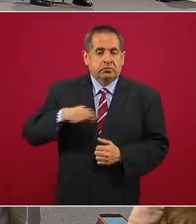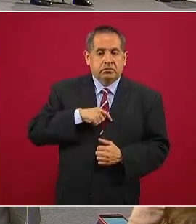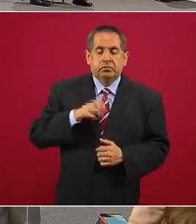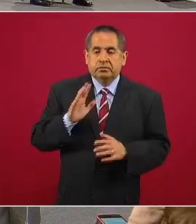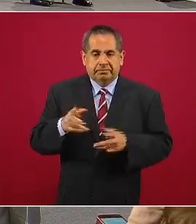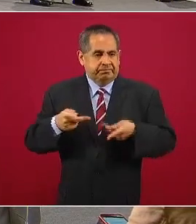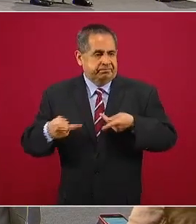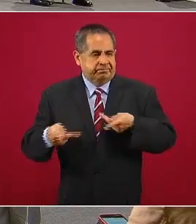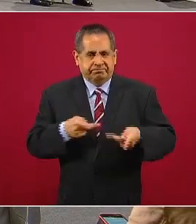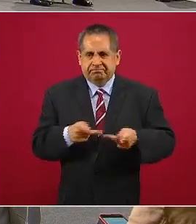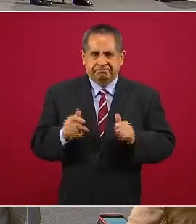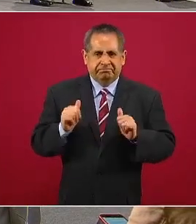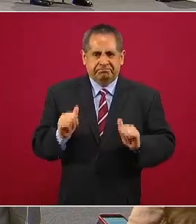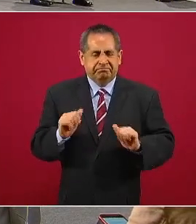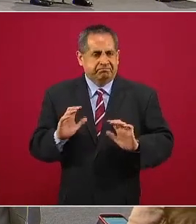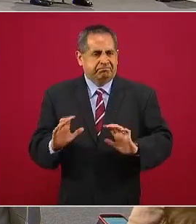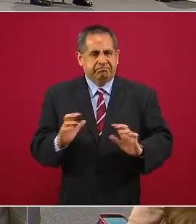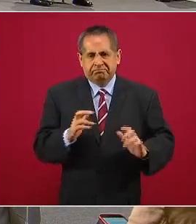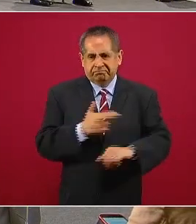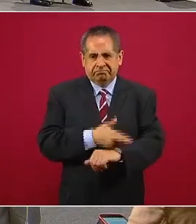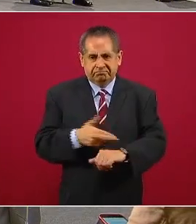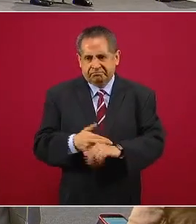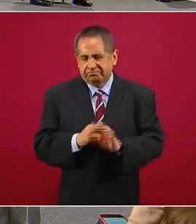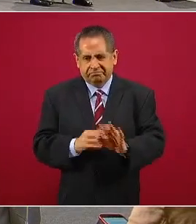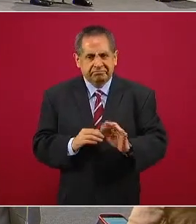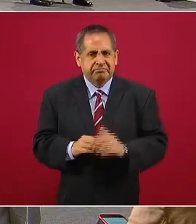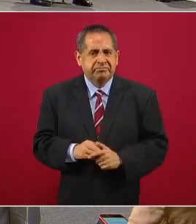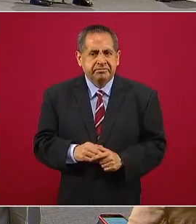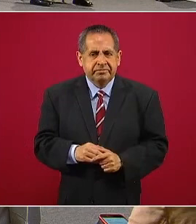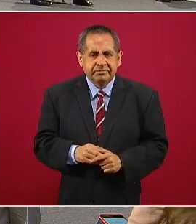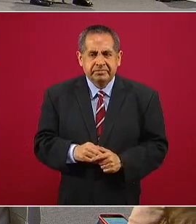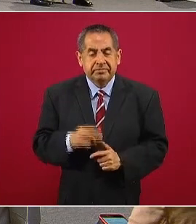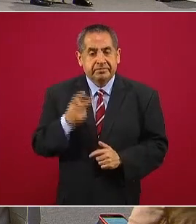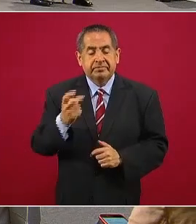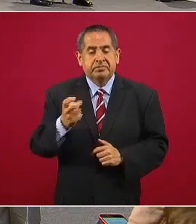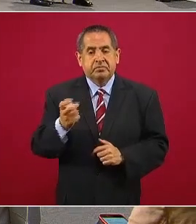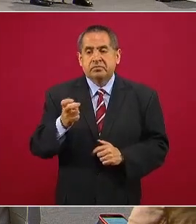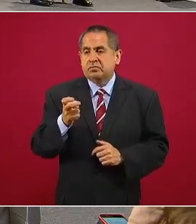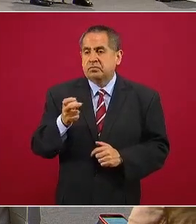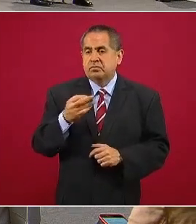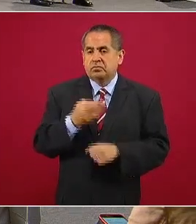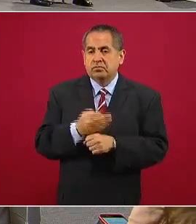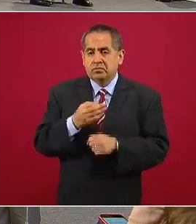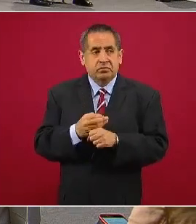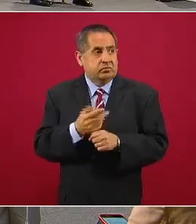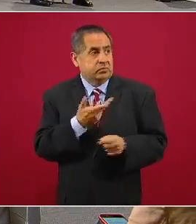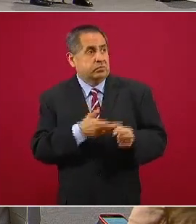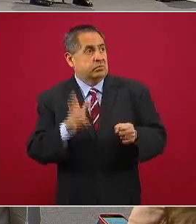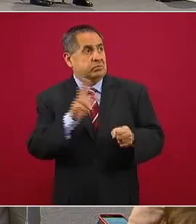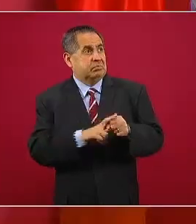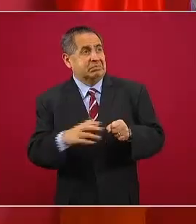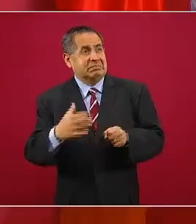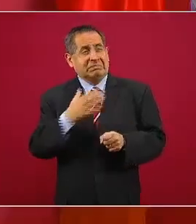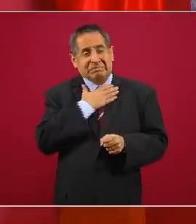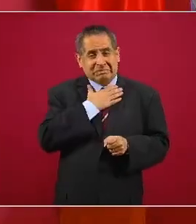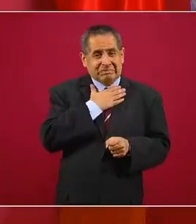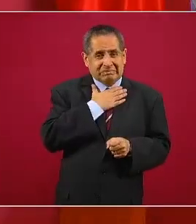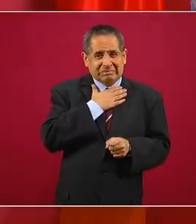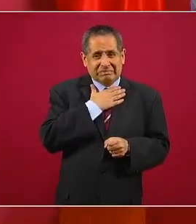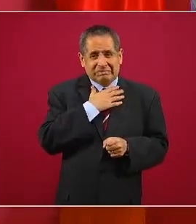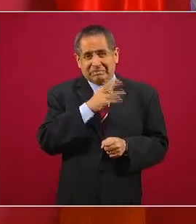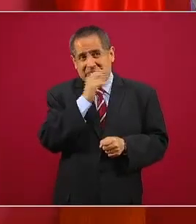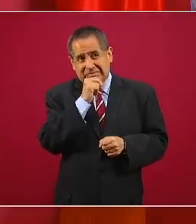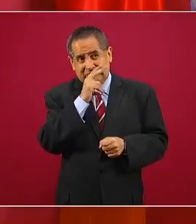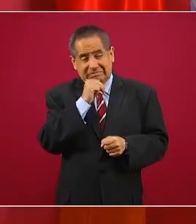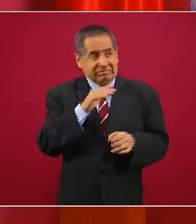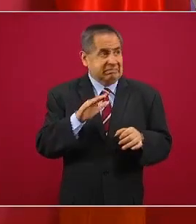preparados. Por eso no hubo saturación. Desde luego,